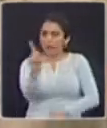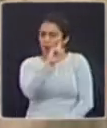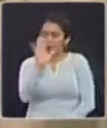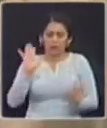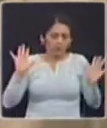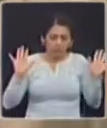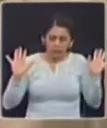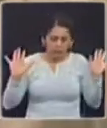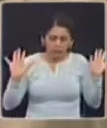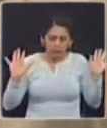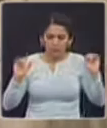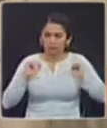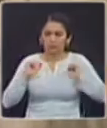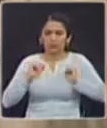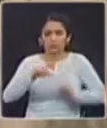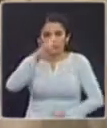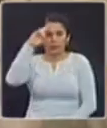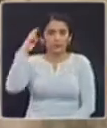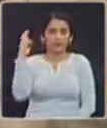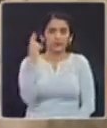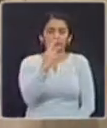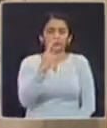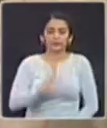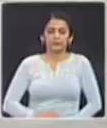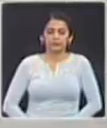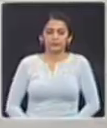sin descalificaciones personales.